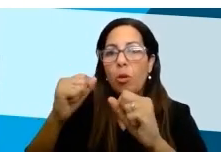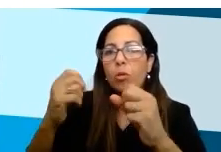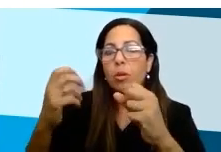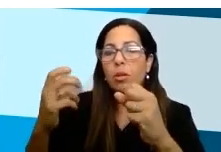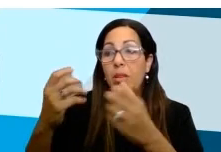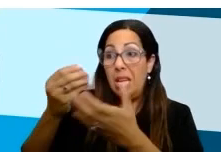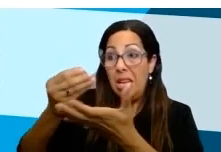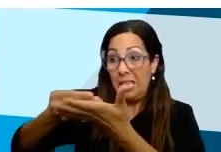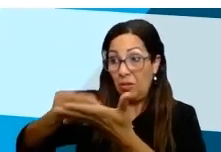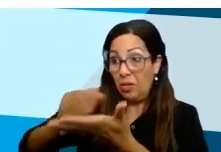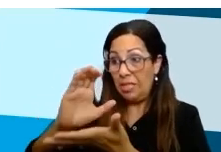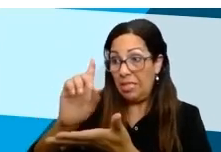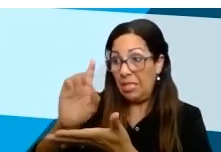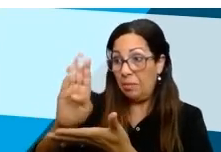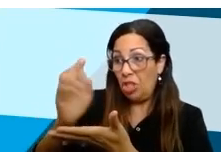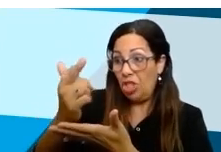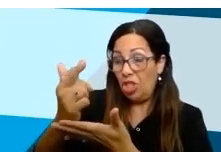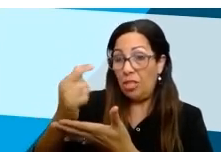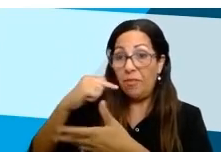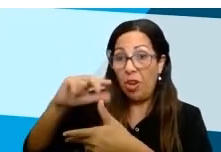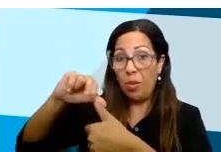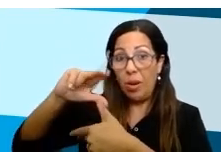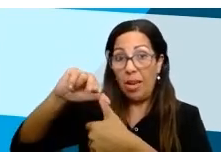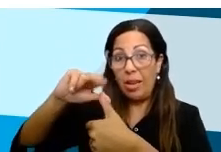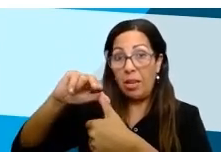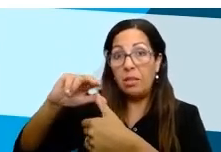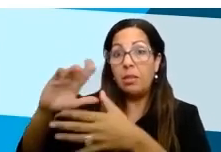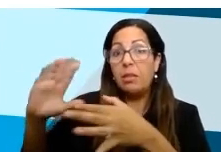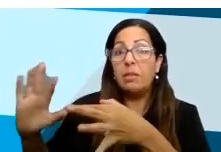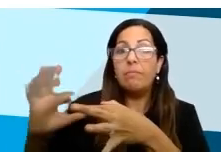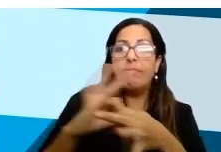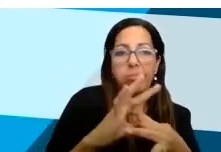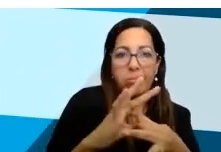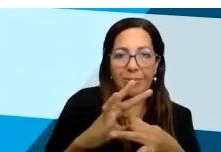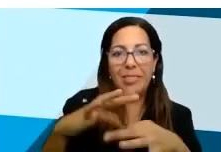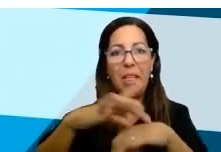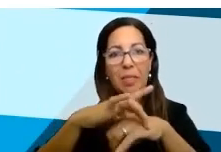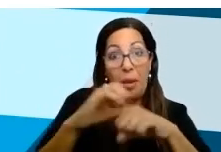de CDBGDR, del huracán Irma y María, con los terremotos. Ahora,